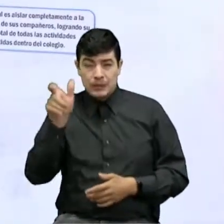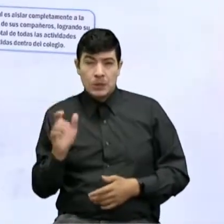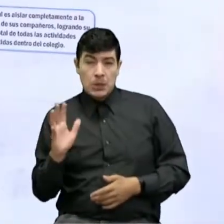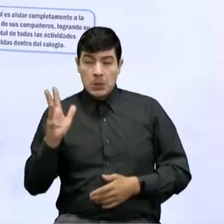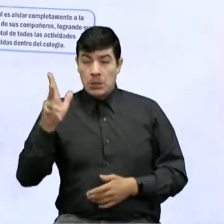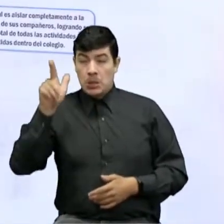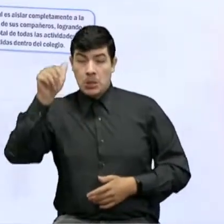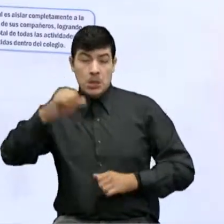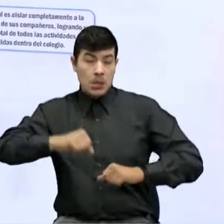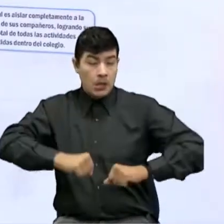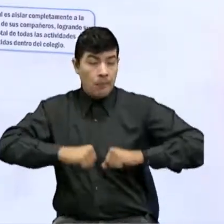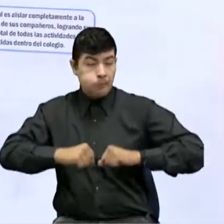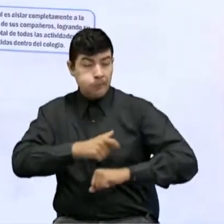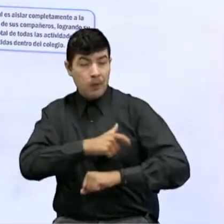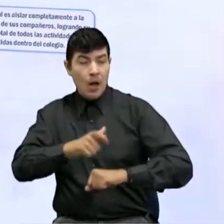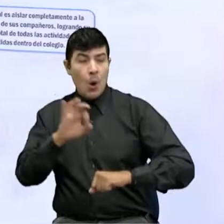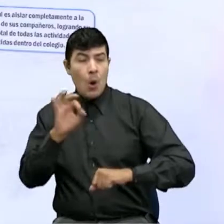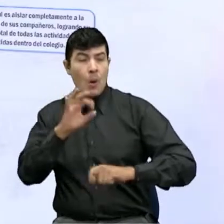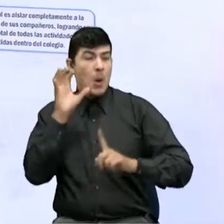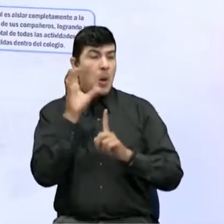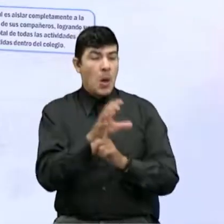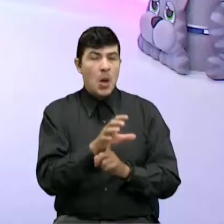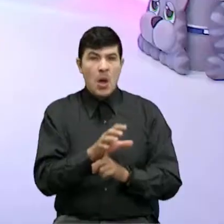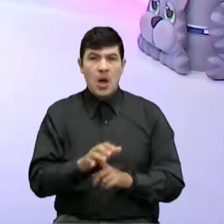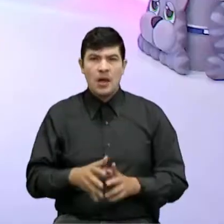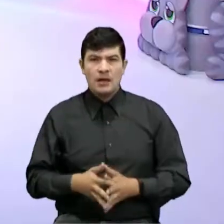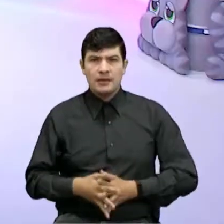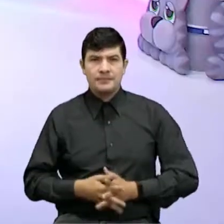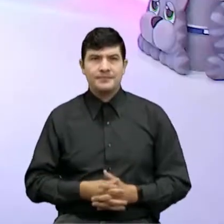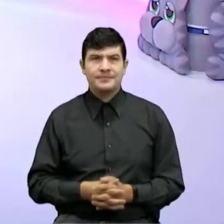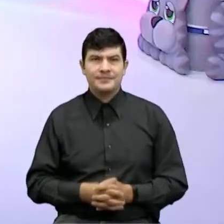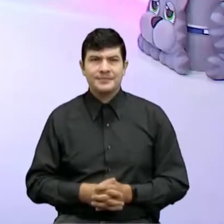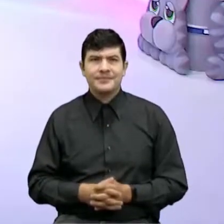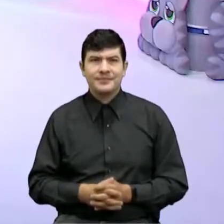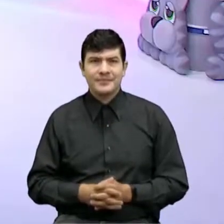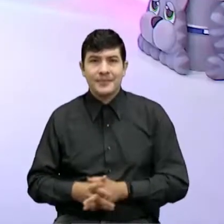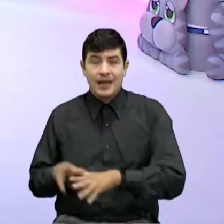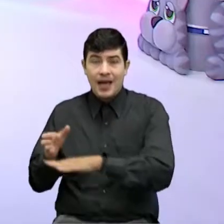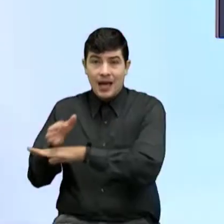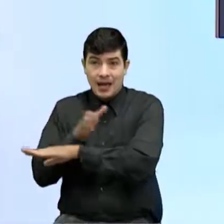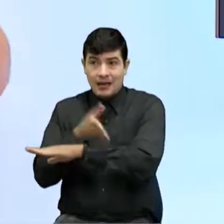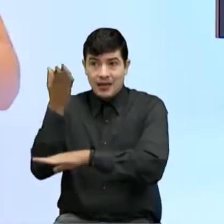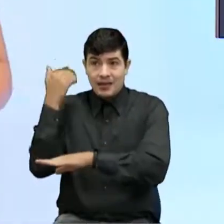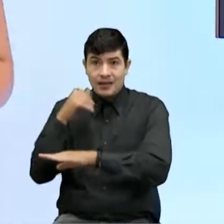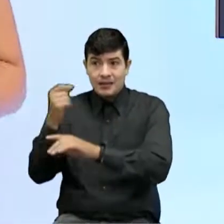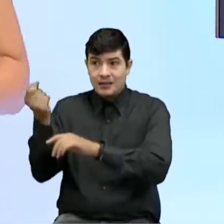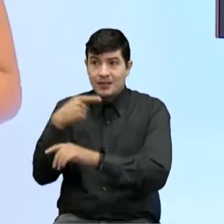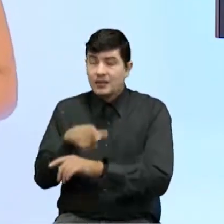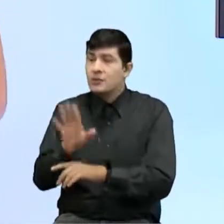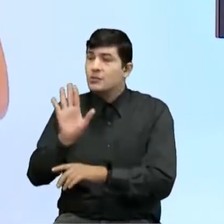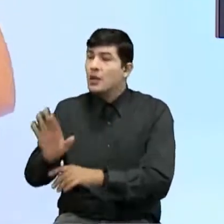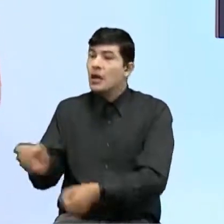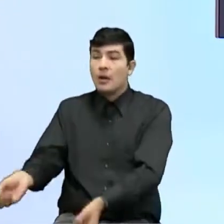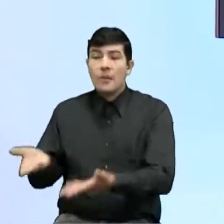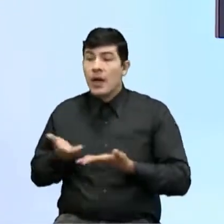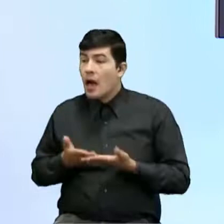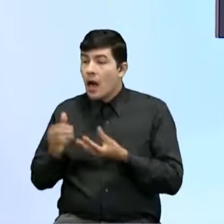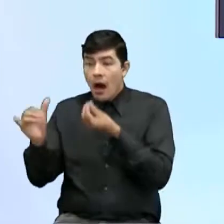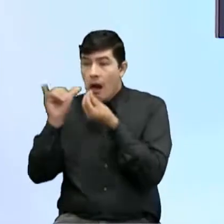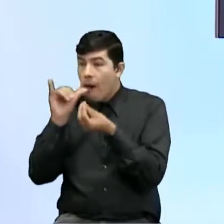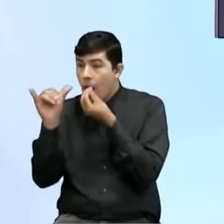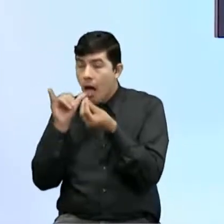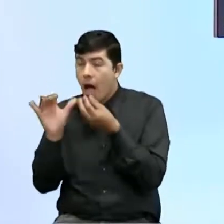el que molesta, el que sí. Intimida. Si usted no me da, lo que nos preguntaba el amiguito la clase pasada, si usted no me da la lonchera,